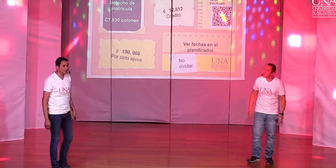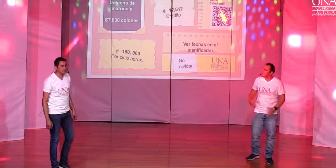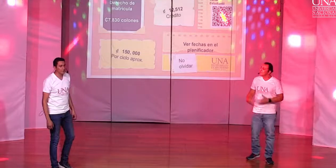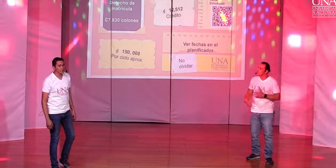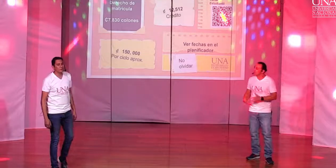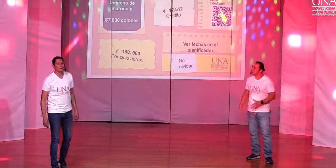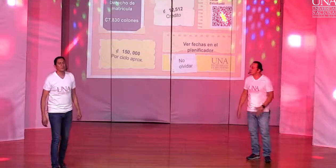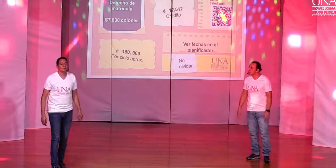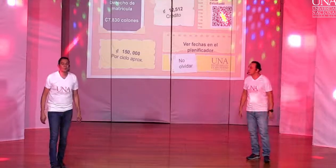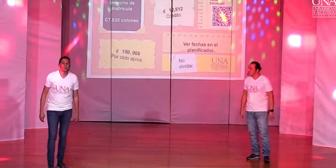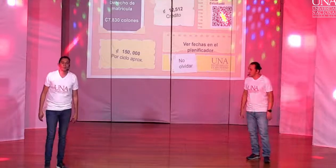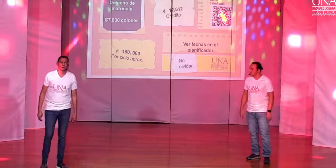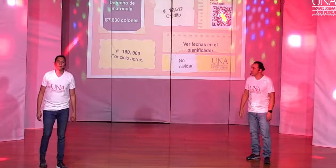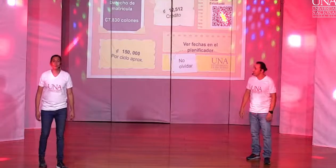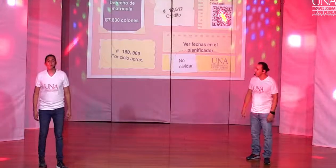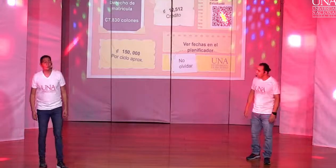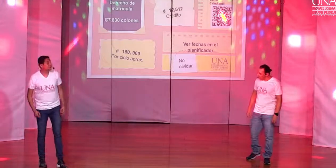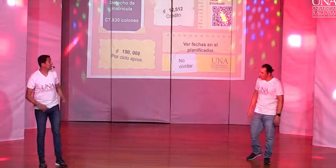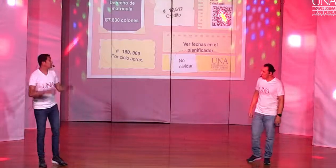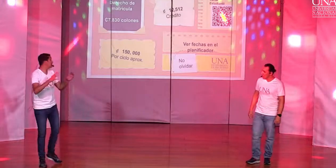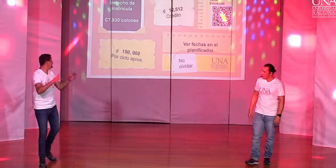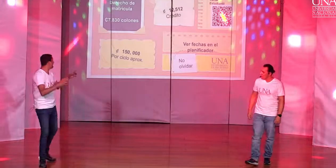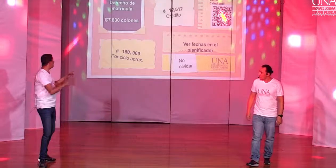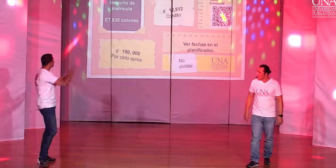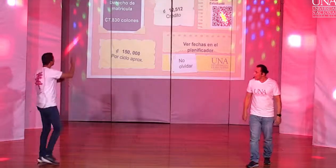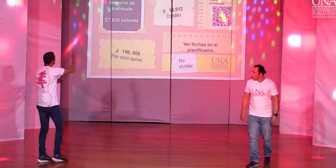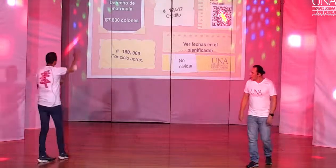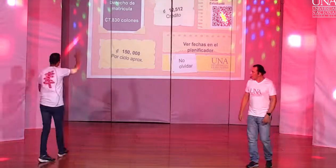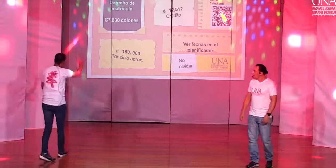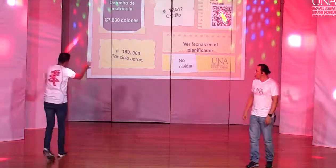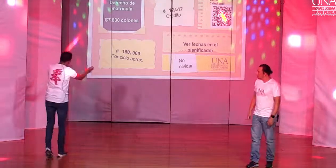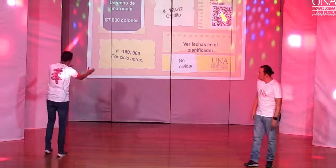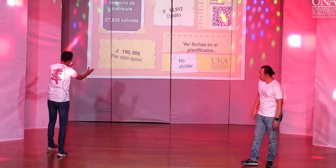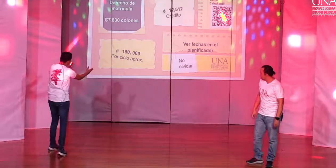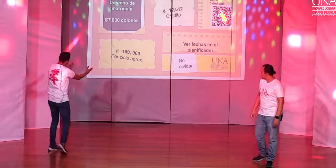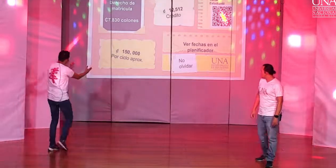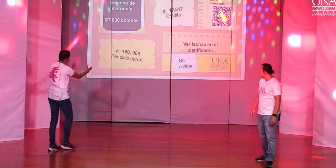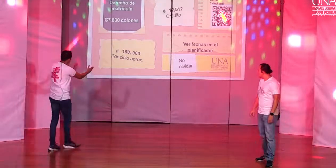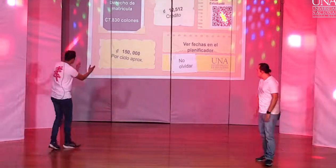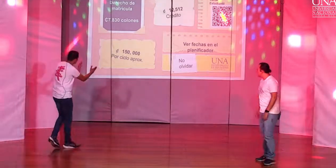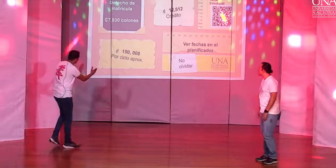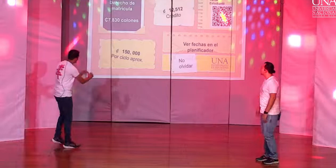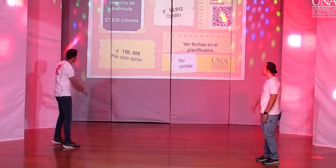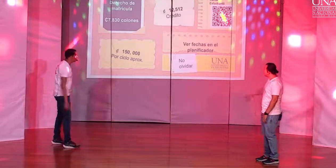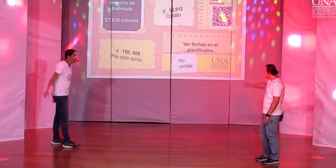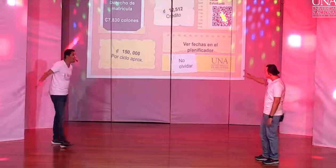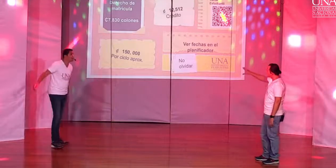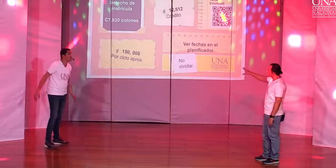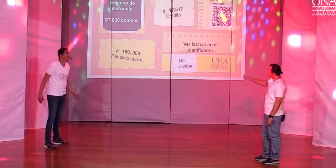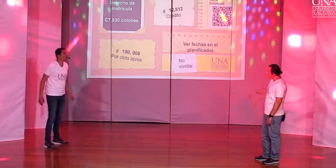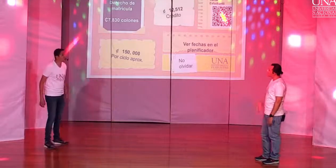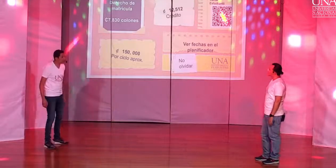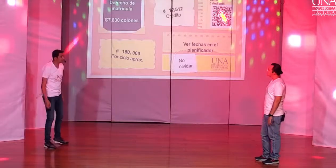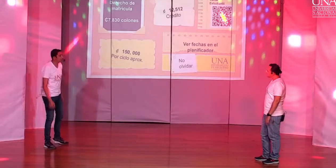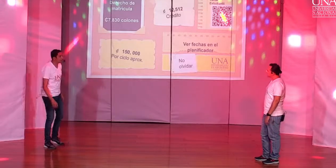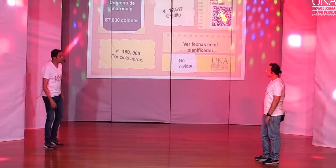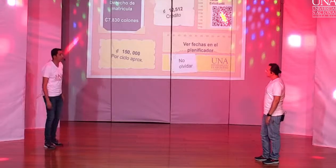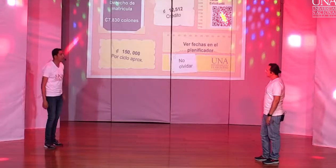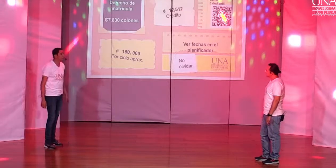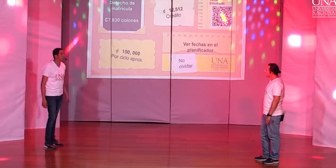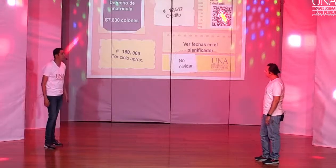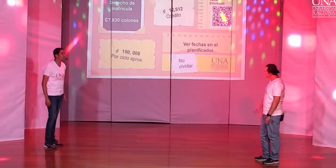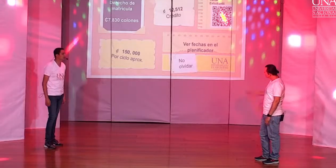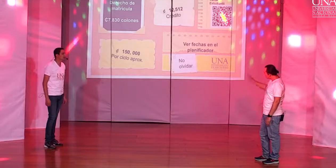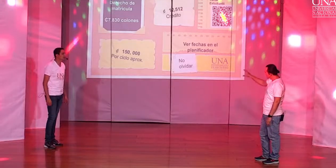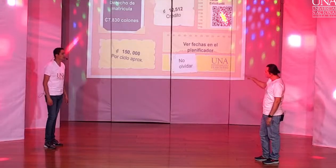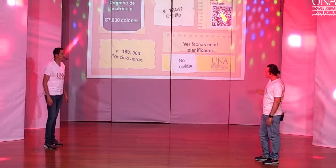vale 12,512 colones. Uy, entonces, ¿okay?, aproximadamente, porque yo veo aquí, ¿verdad?, que dice que por ciclo aproximadamente son 150